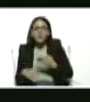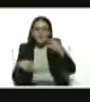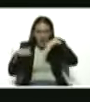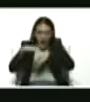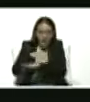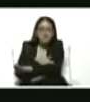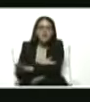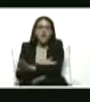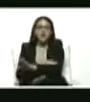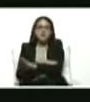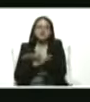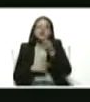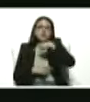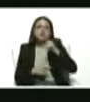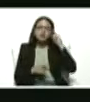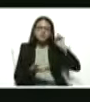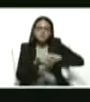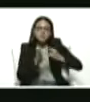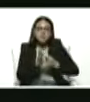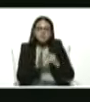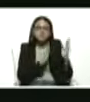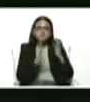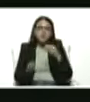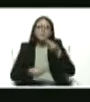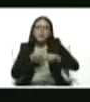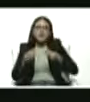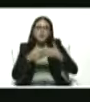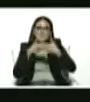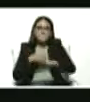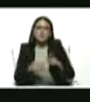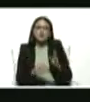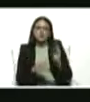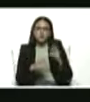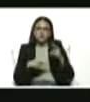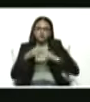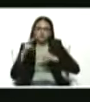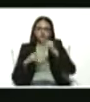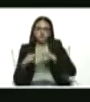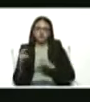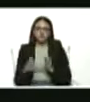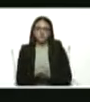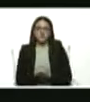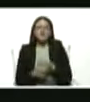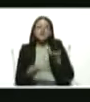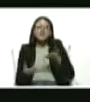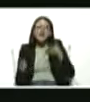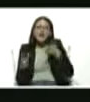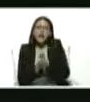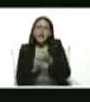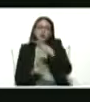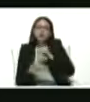de Coro hacia Paraguaná, todo el turismo de la región.